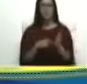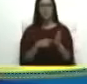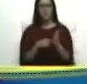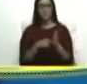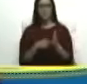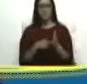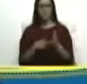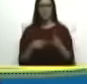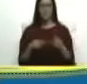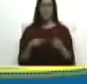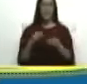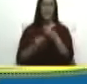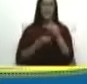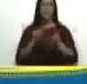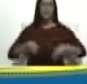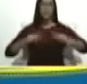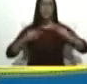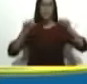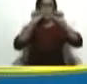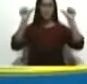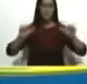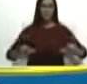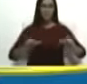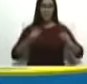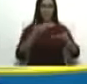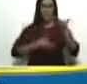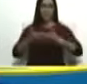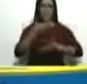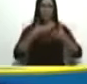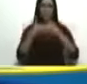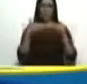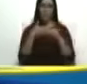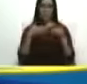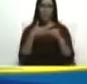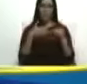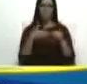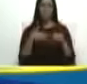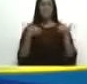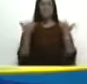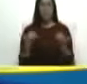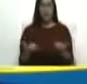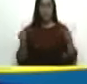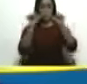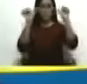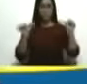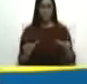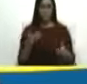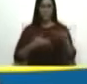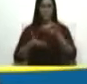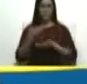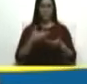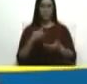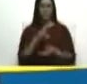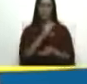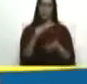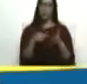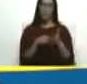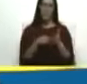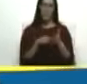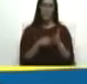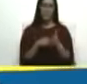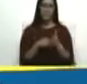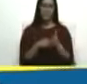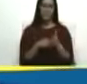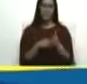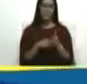en consolidar el nuevo sistema cambiario, que ahora es un sistema cambiario no dependiente de la renta